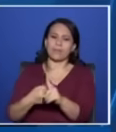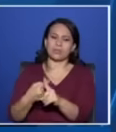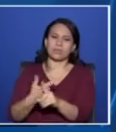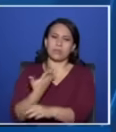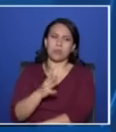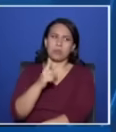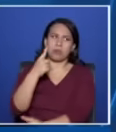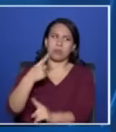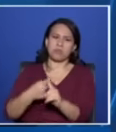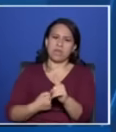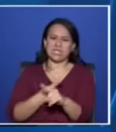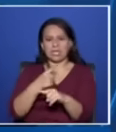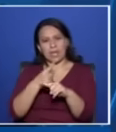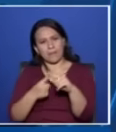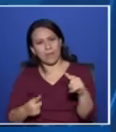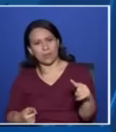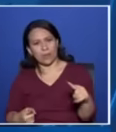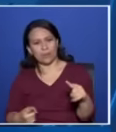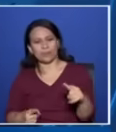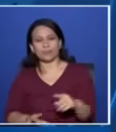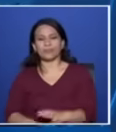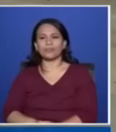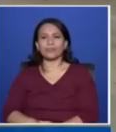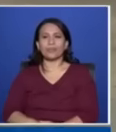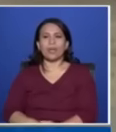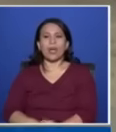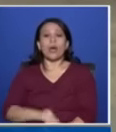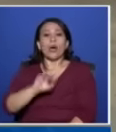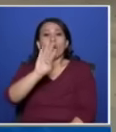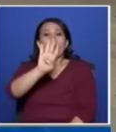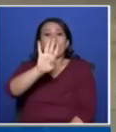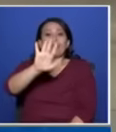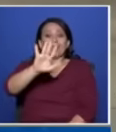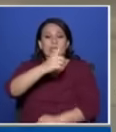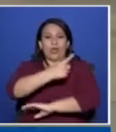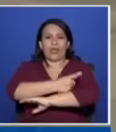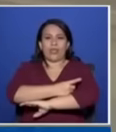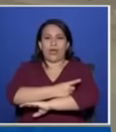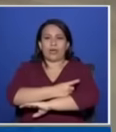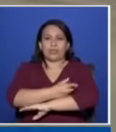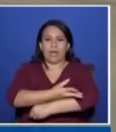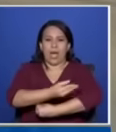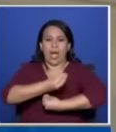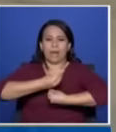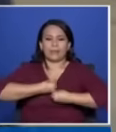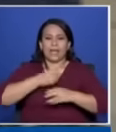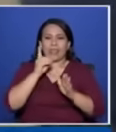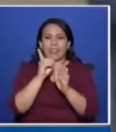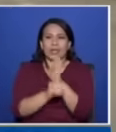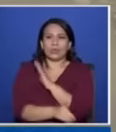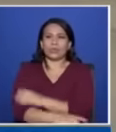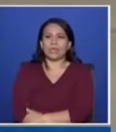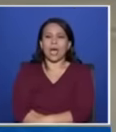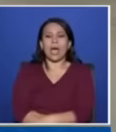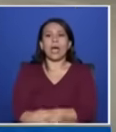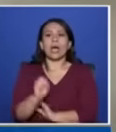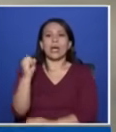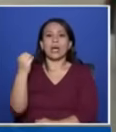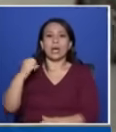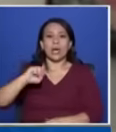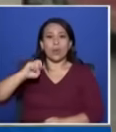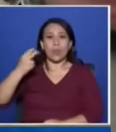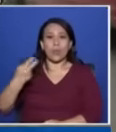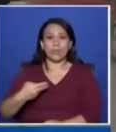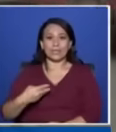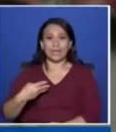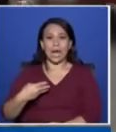en un mes y medio. Es algo que surgió en el proceso, de acuerdo a la denuncia justamente que tuvimos de Coavisa, y estuvimos